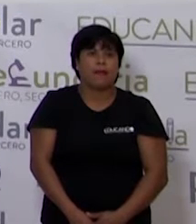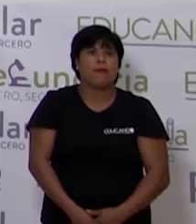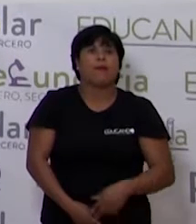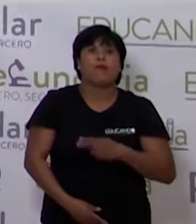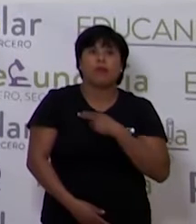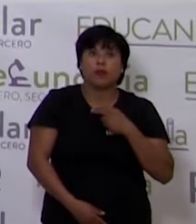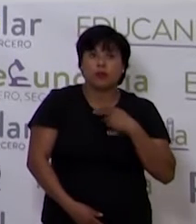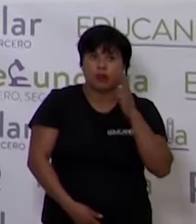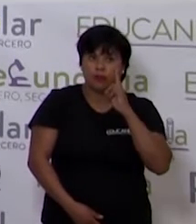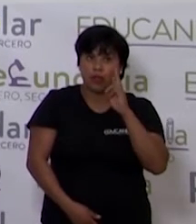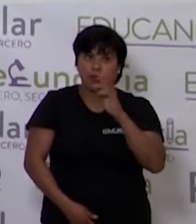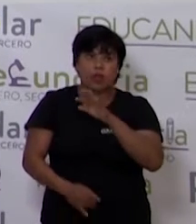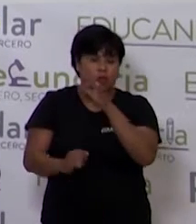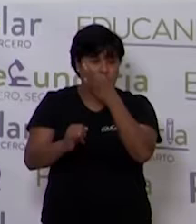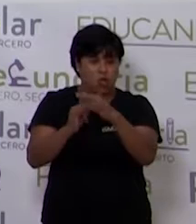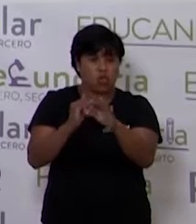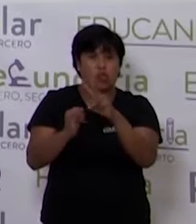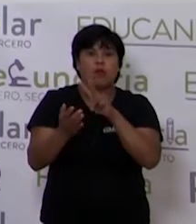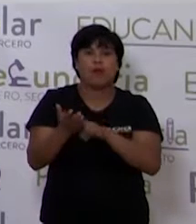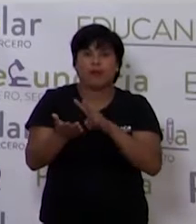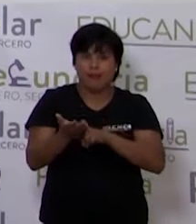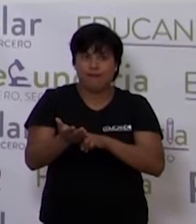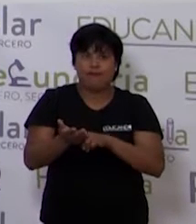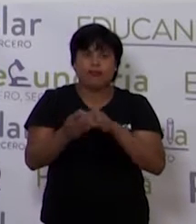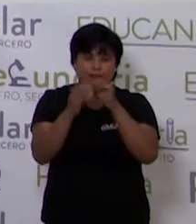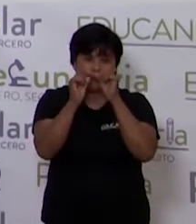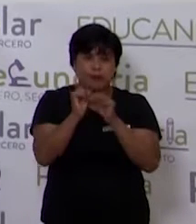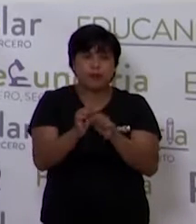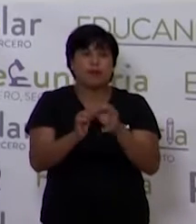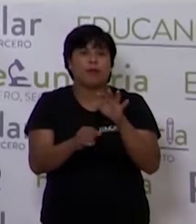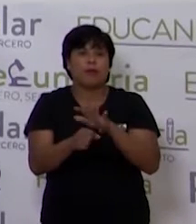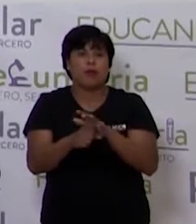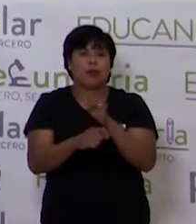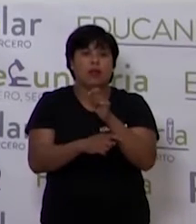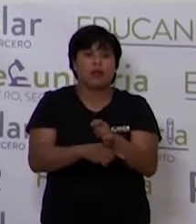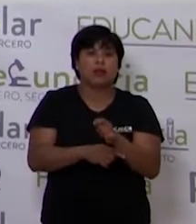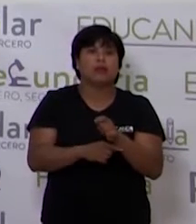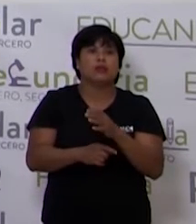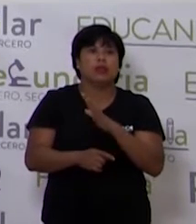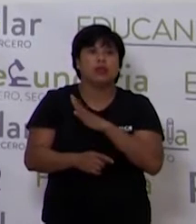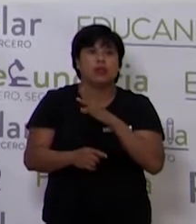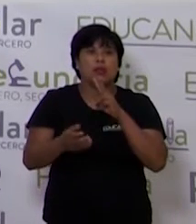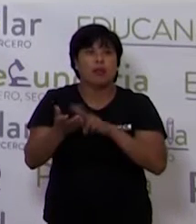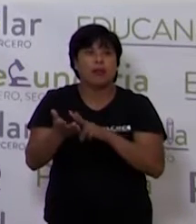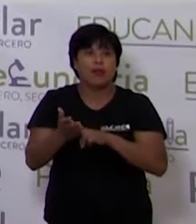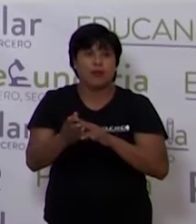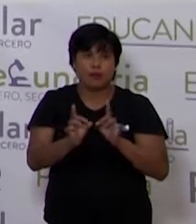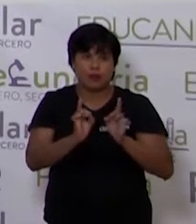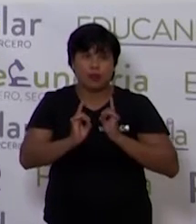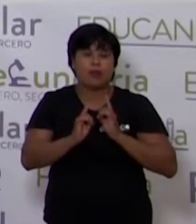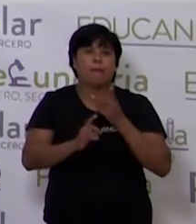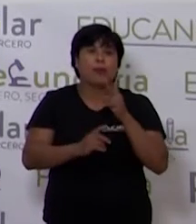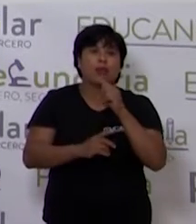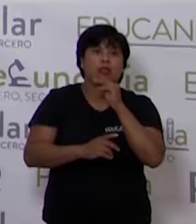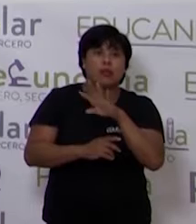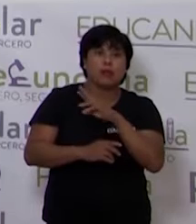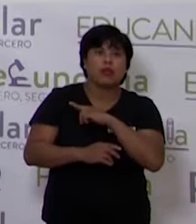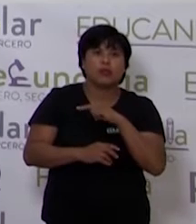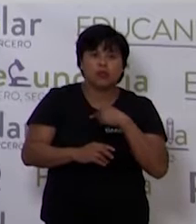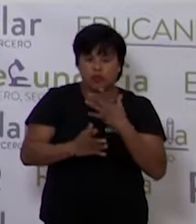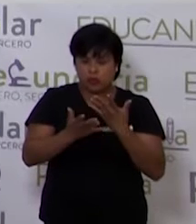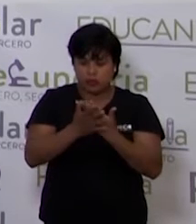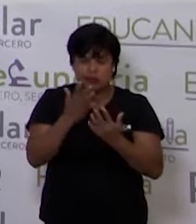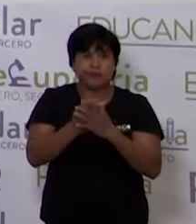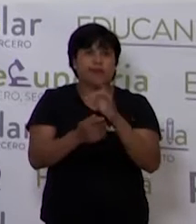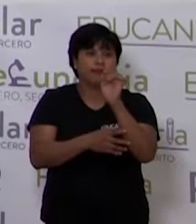Vamos con el último valor. Seguro cuál, ya sabes qué valor nos va a dar. Pero realicemos la